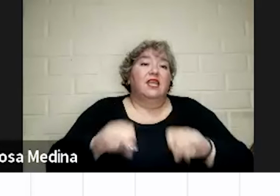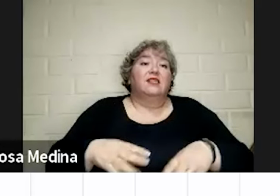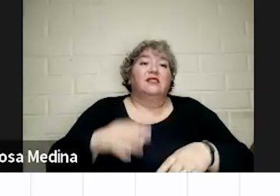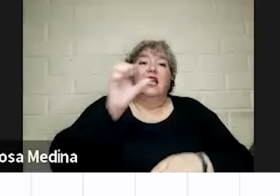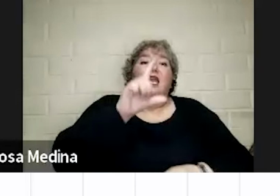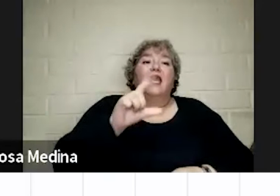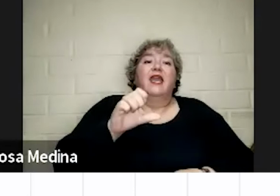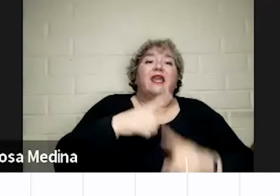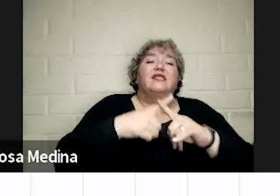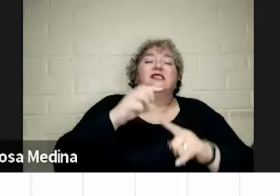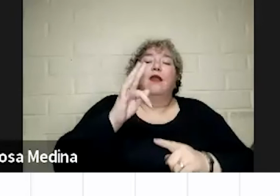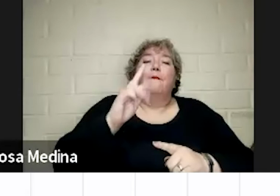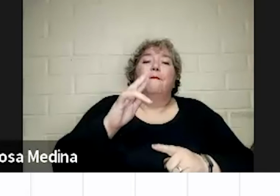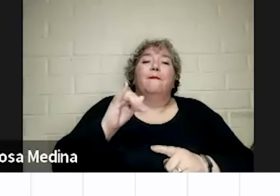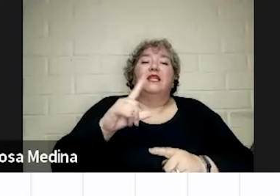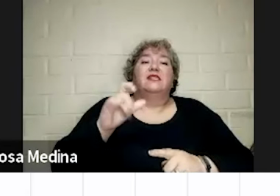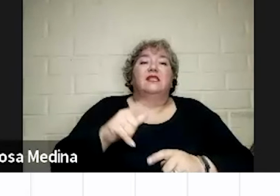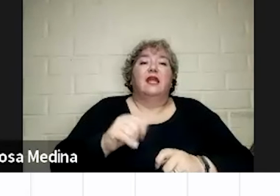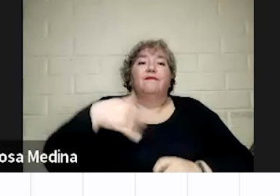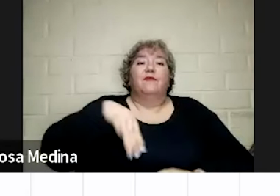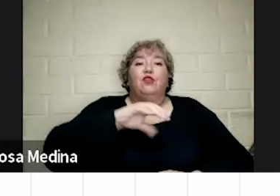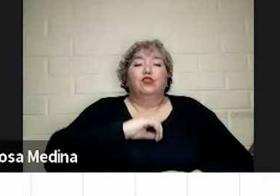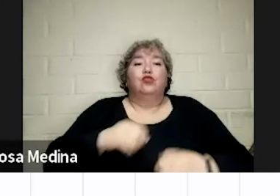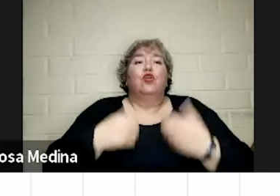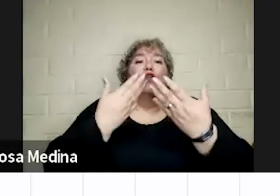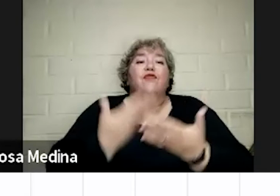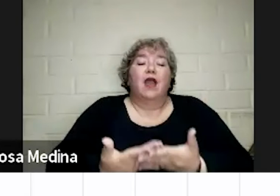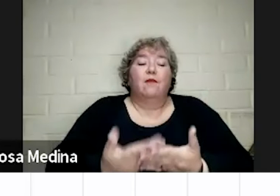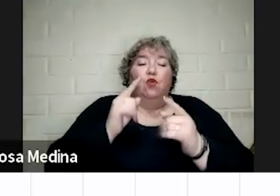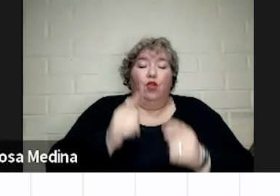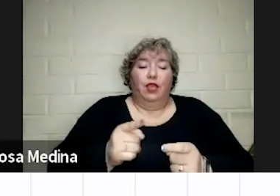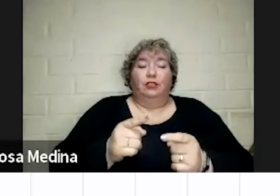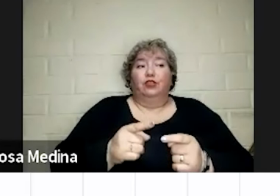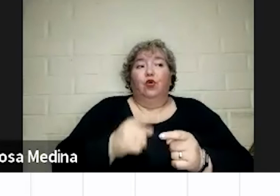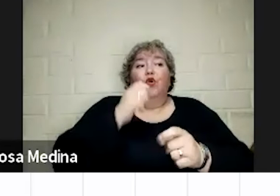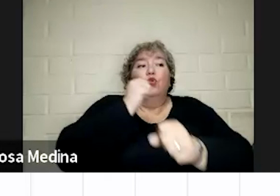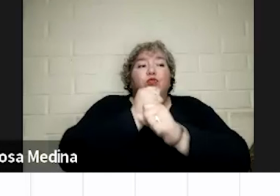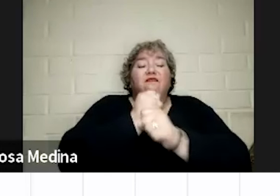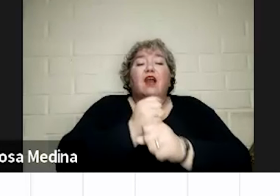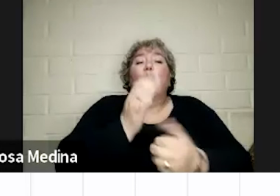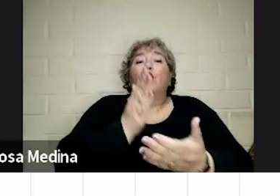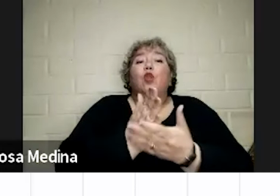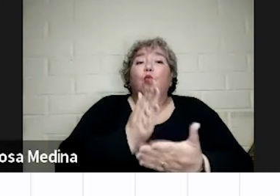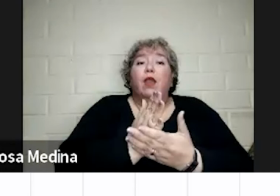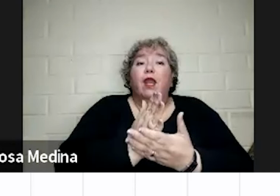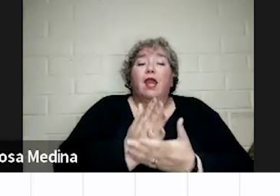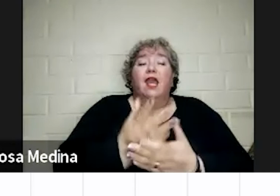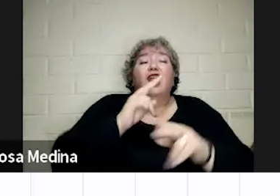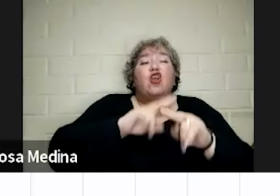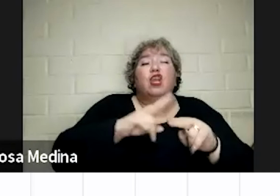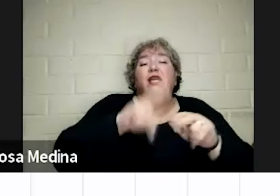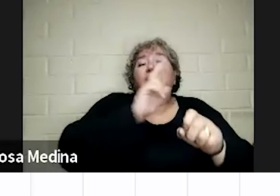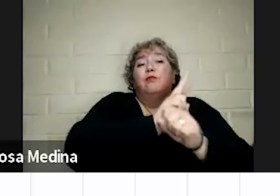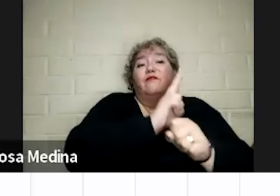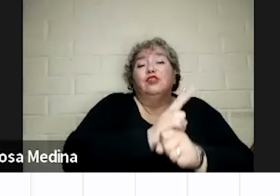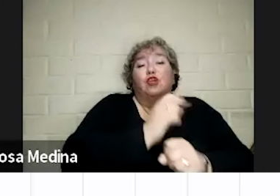en CDT y CJE implementando un programa de función ejecutiva y juego en una escuela, y lo que está haciendo la profesora, que trabaja con los